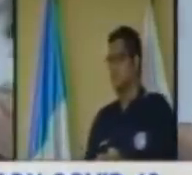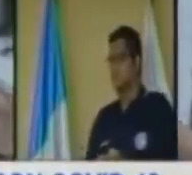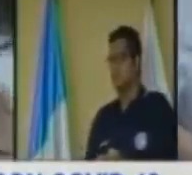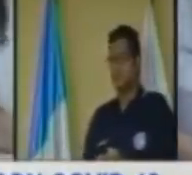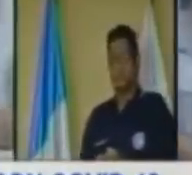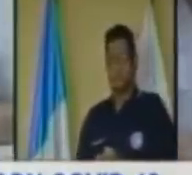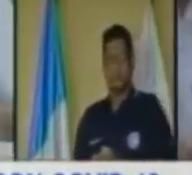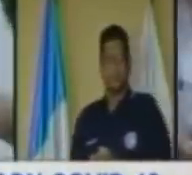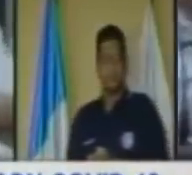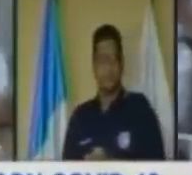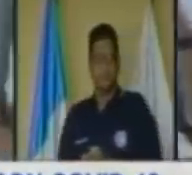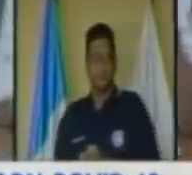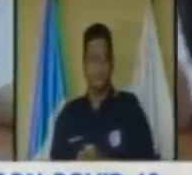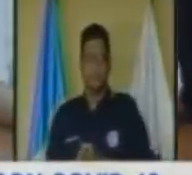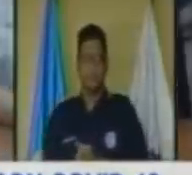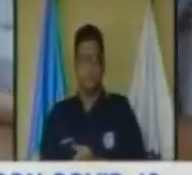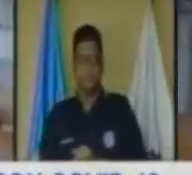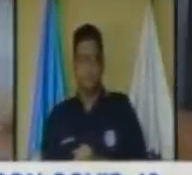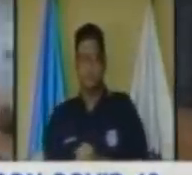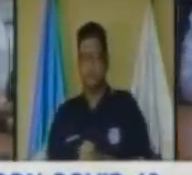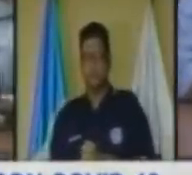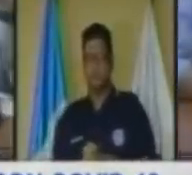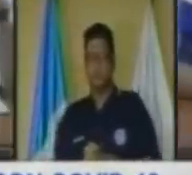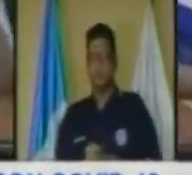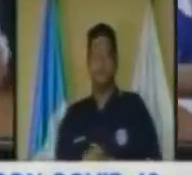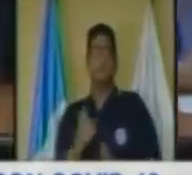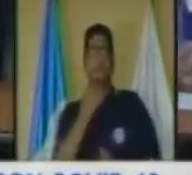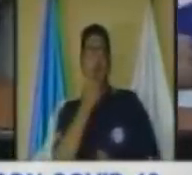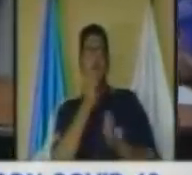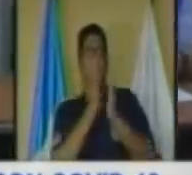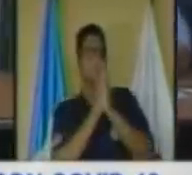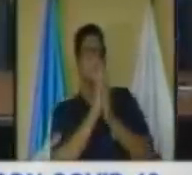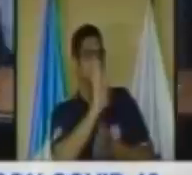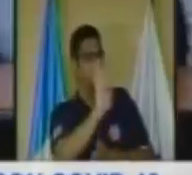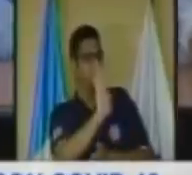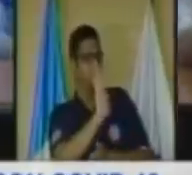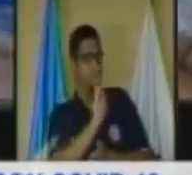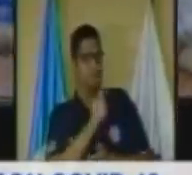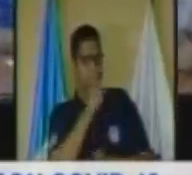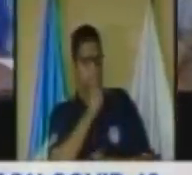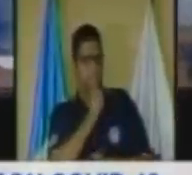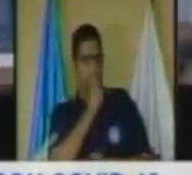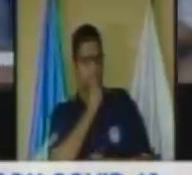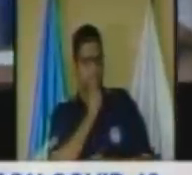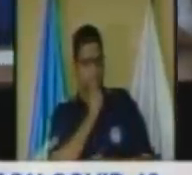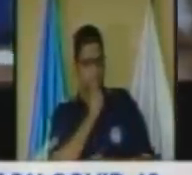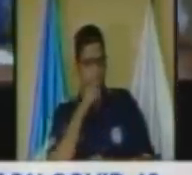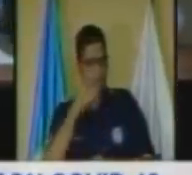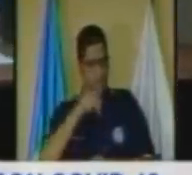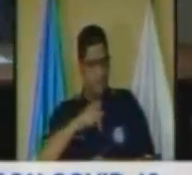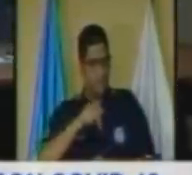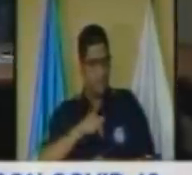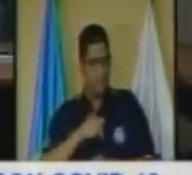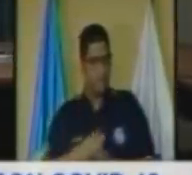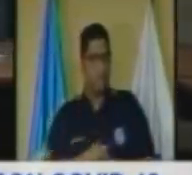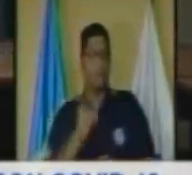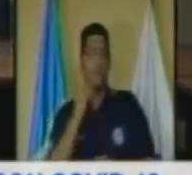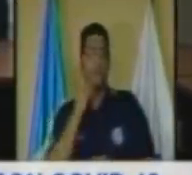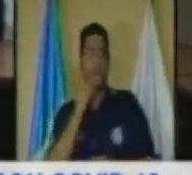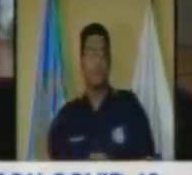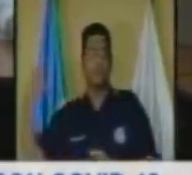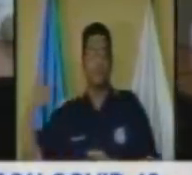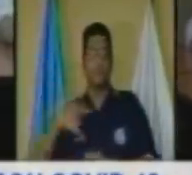Con todo gusto, gracias. Solo vamos a dejar que el director de Aeronáutica